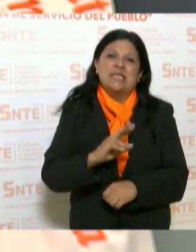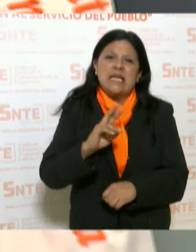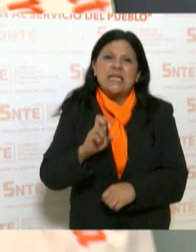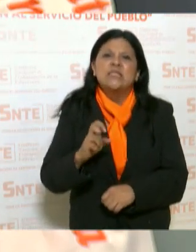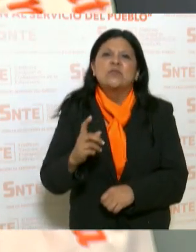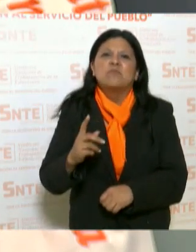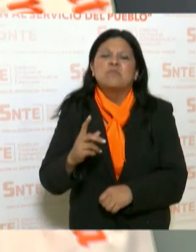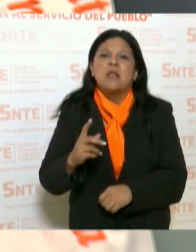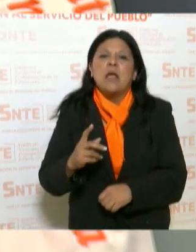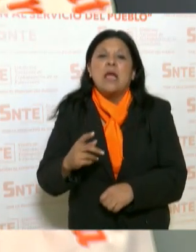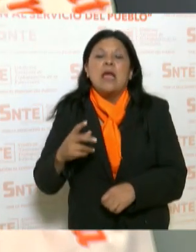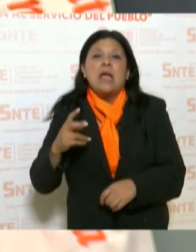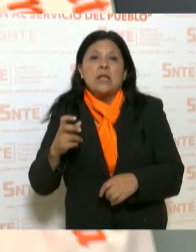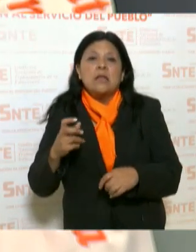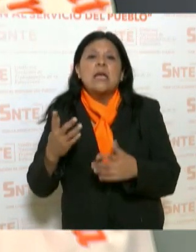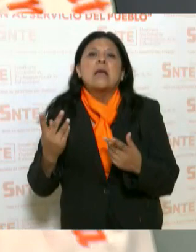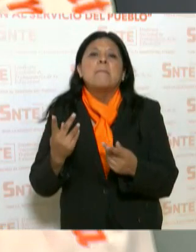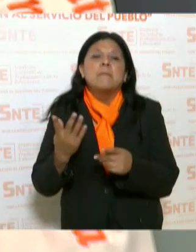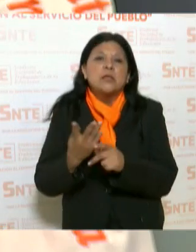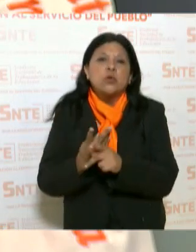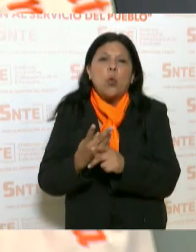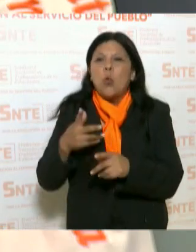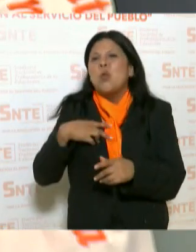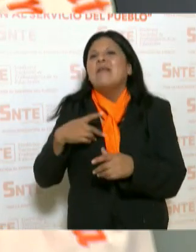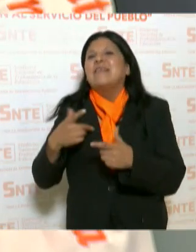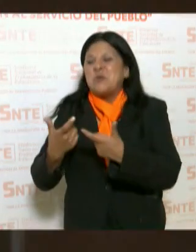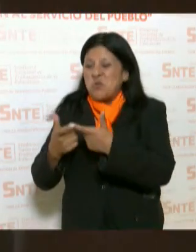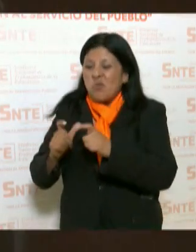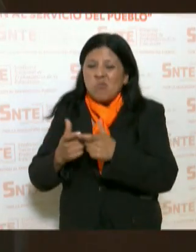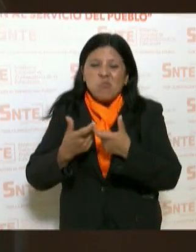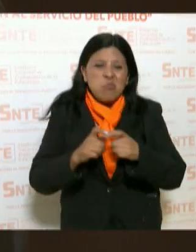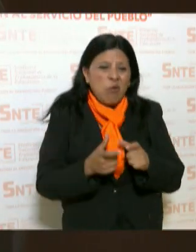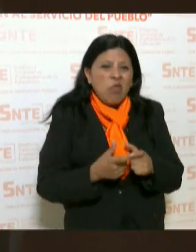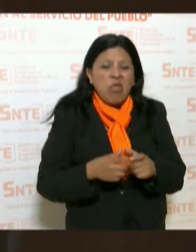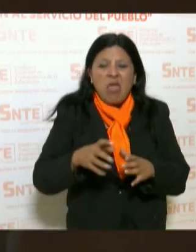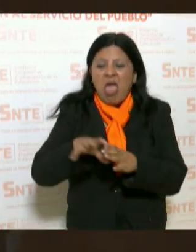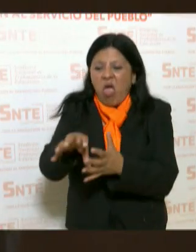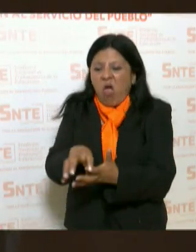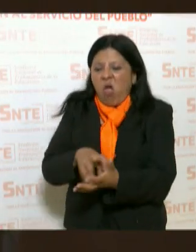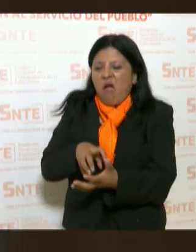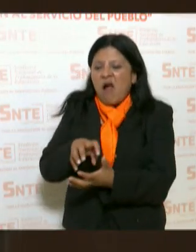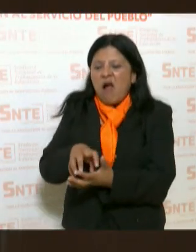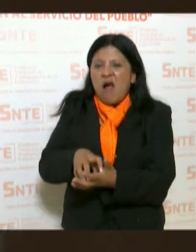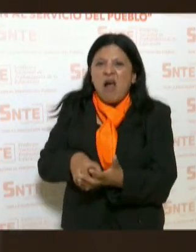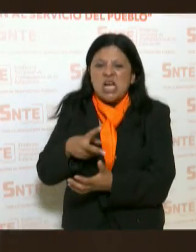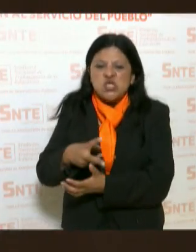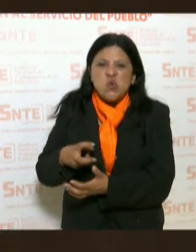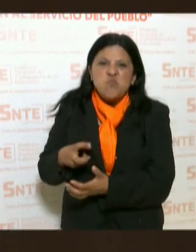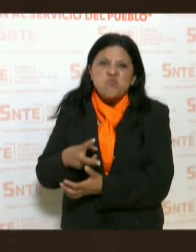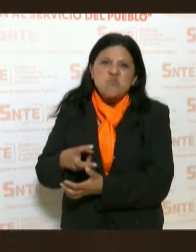una pandilla de rufianes que se dedicaban a saquear al país. Y eso